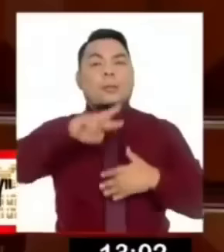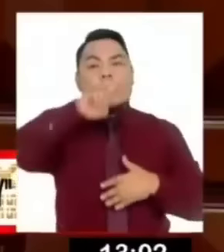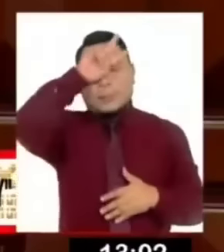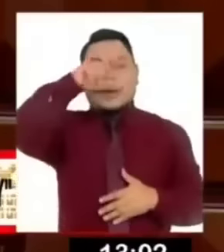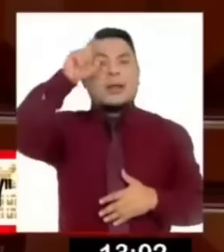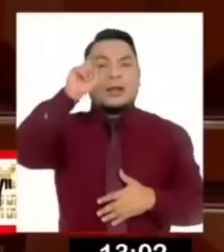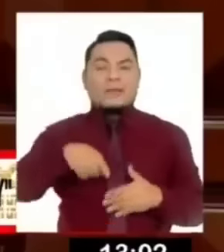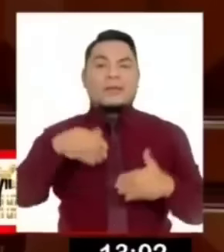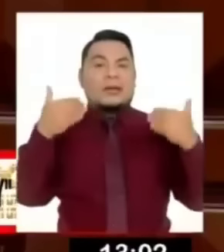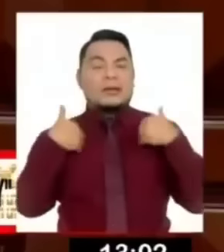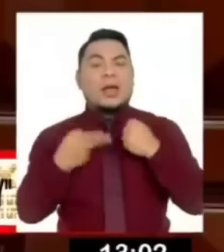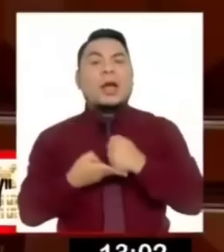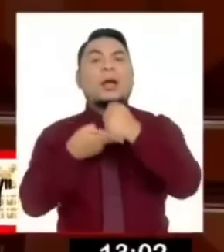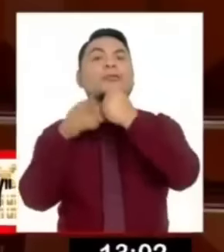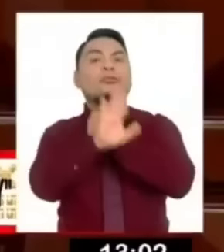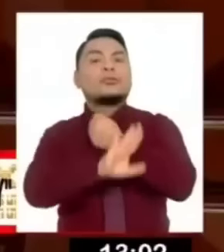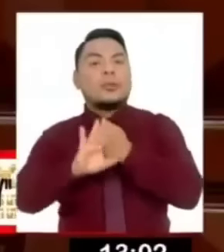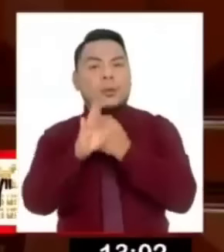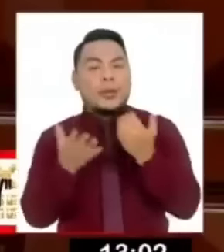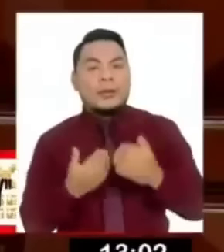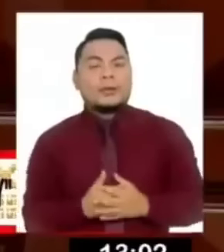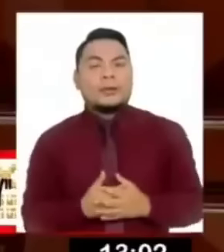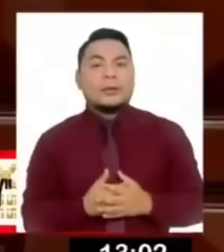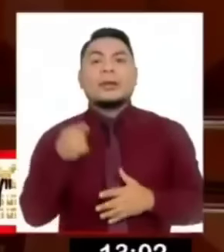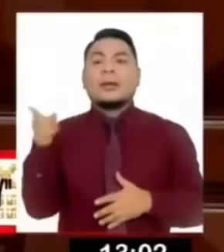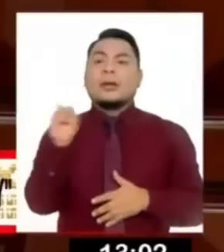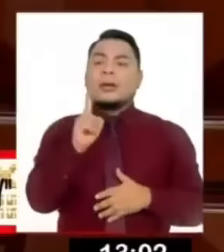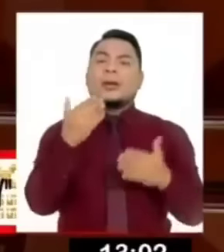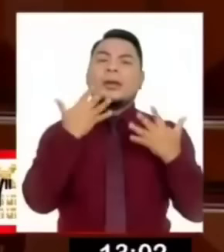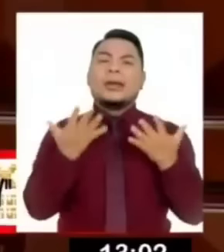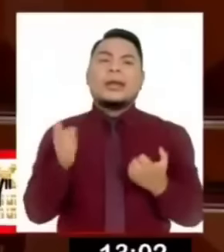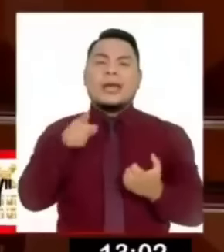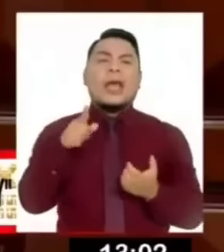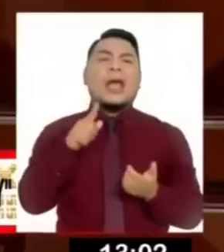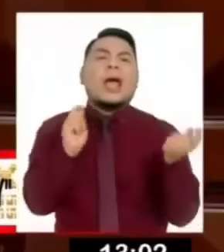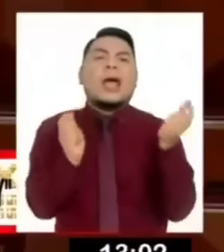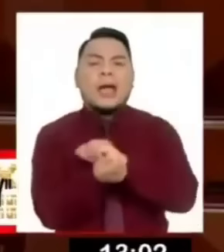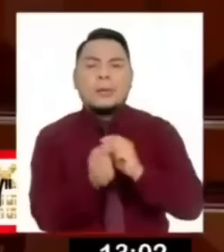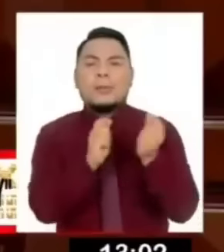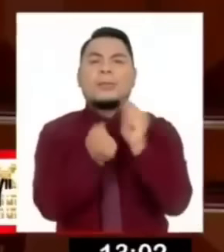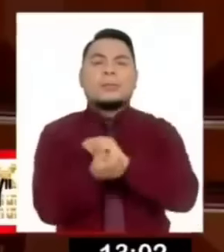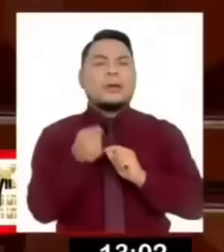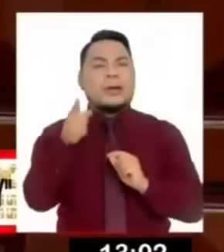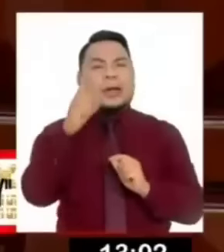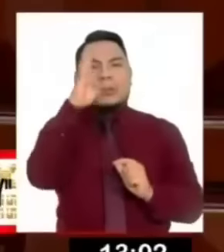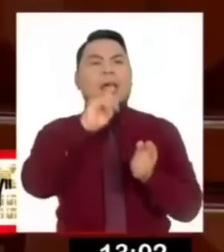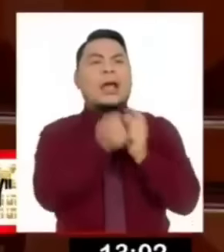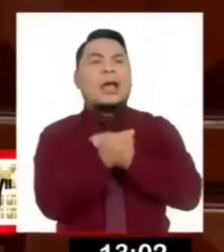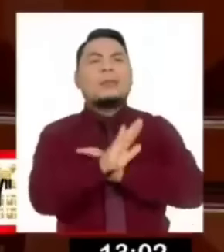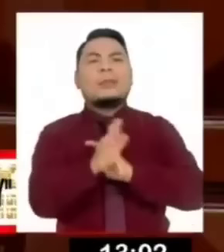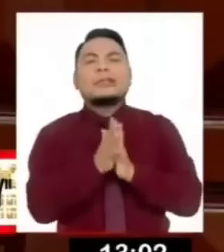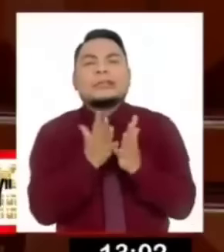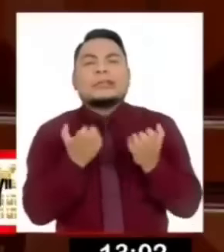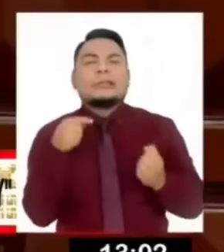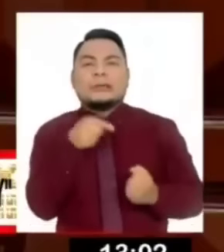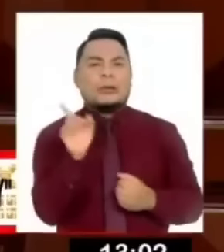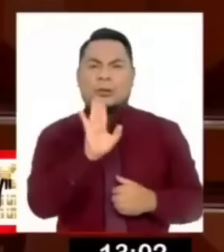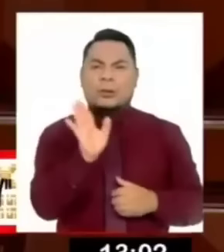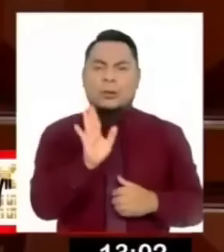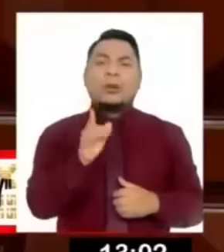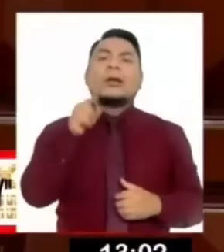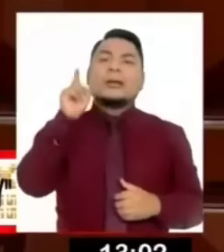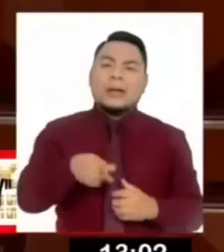El pueblo peruano debe tener seguridad que no queremos hacer cambios por el simple deseo de hacerlos, sino